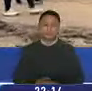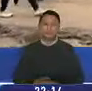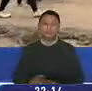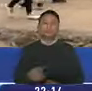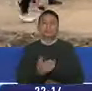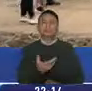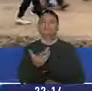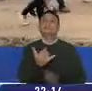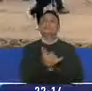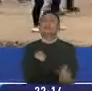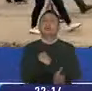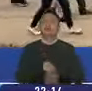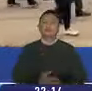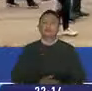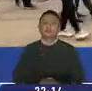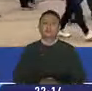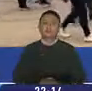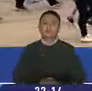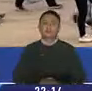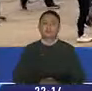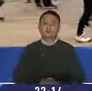amigo? ¿De qué país son?